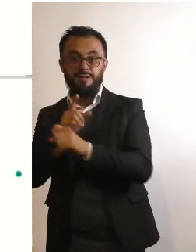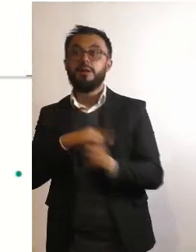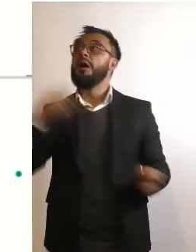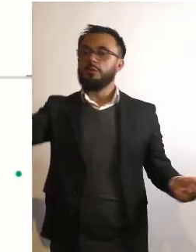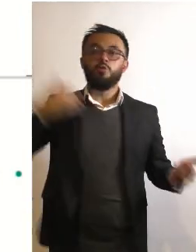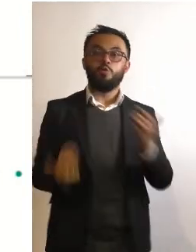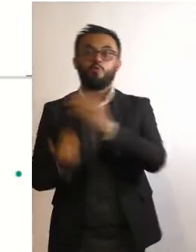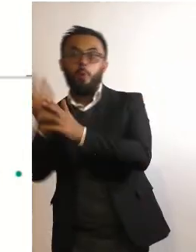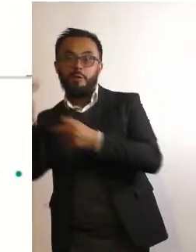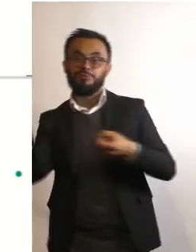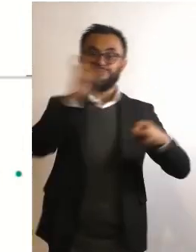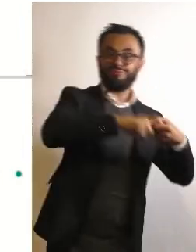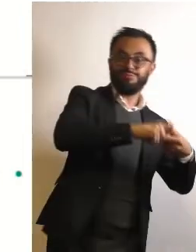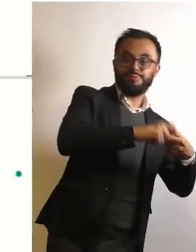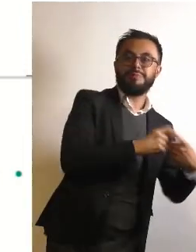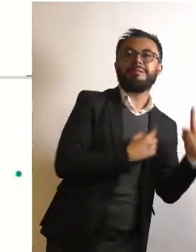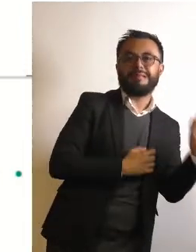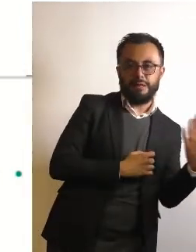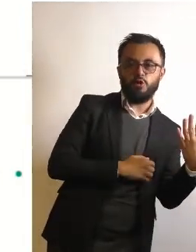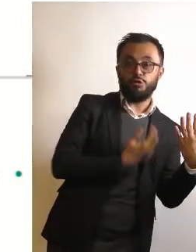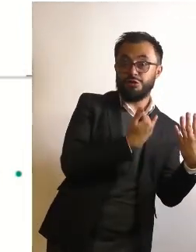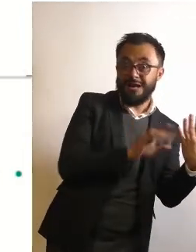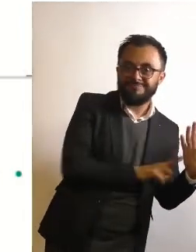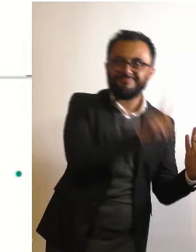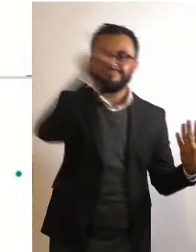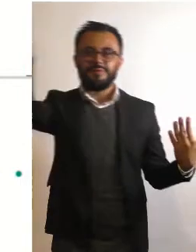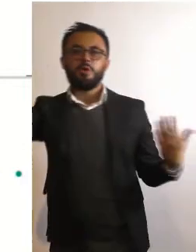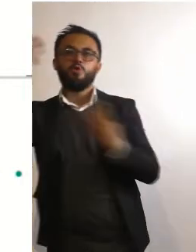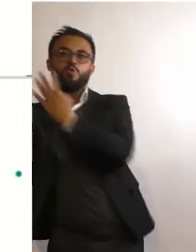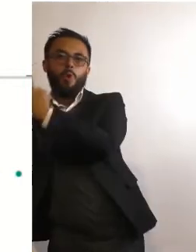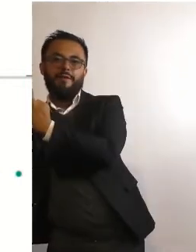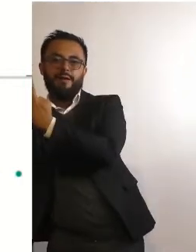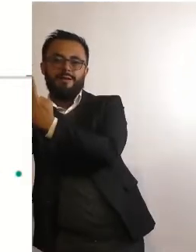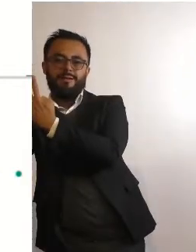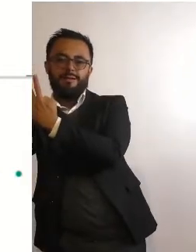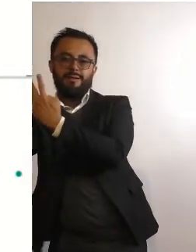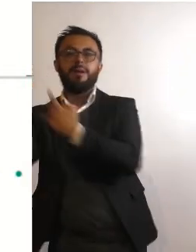salientes, y en movilidad nacional tuvimos